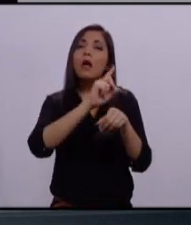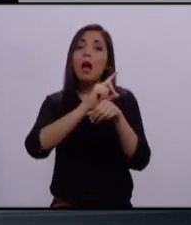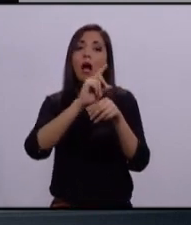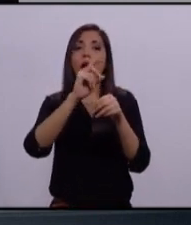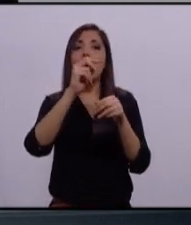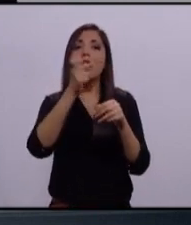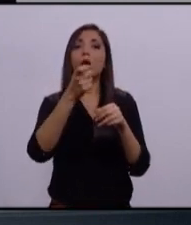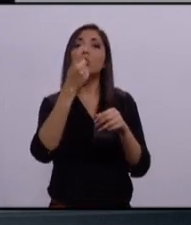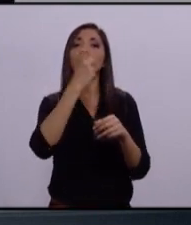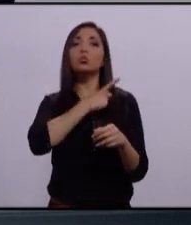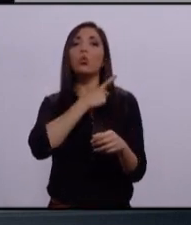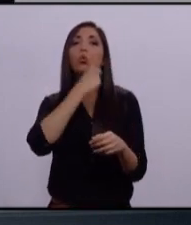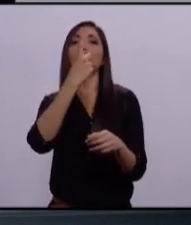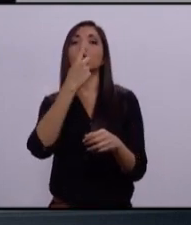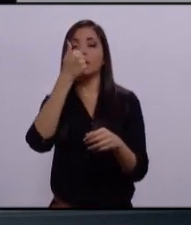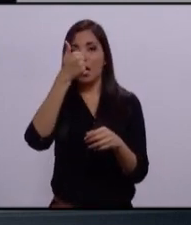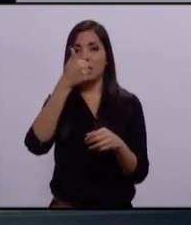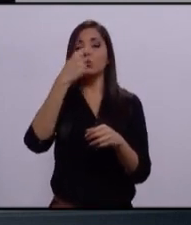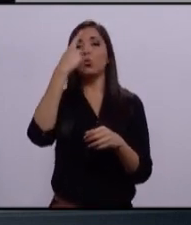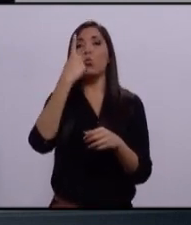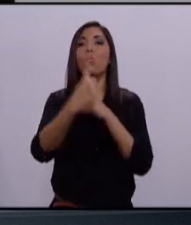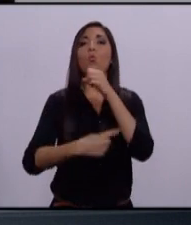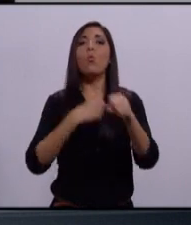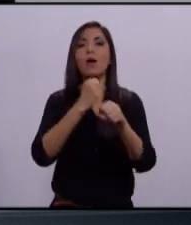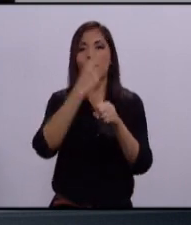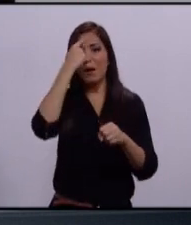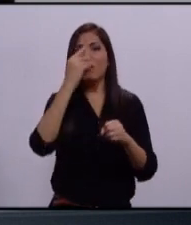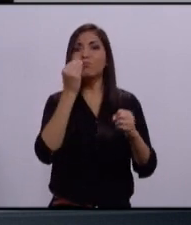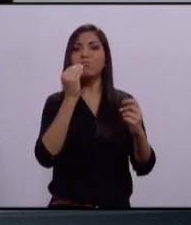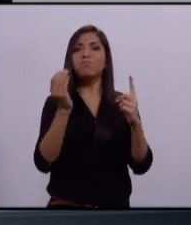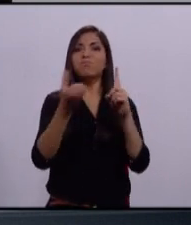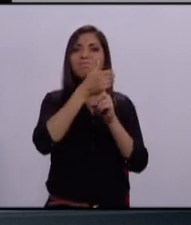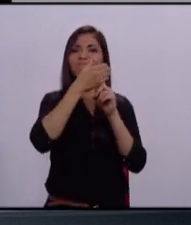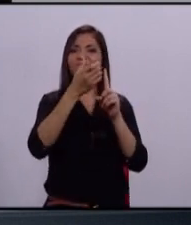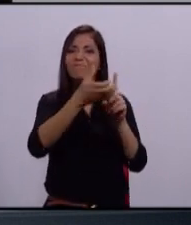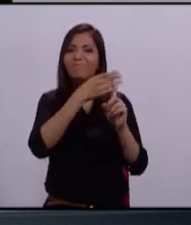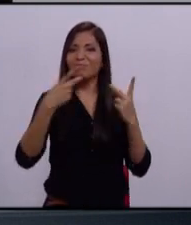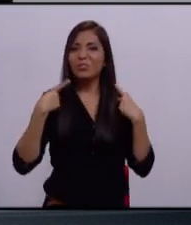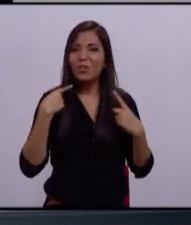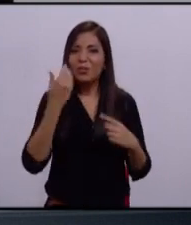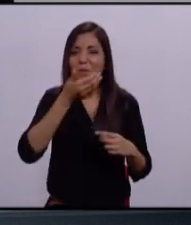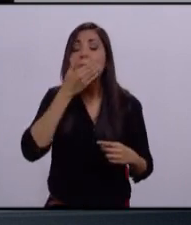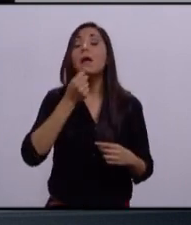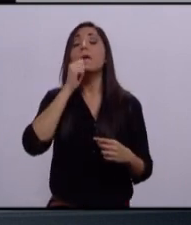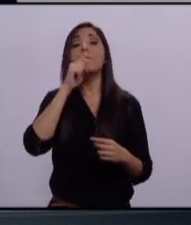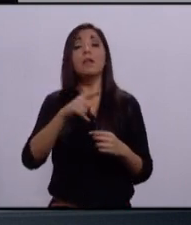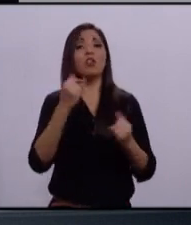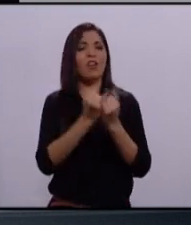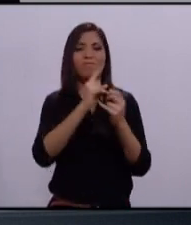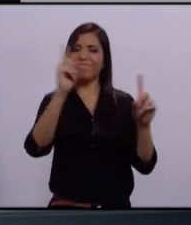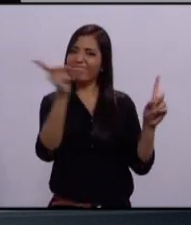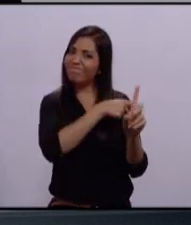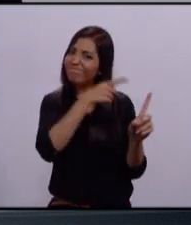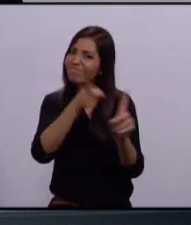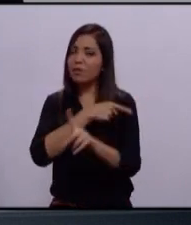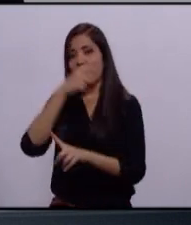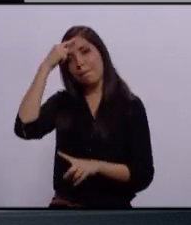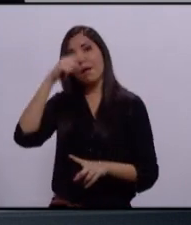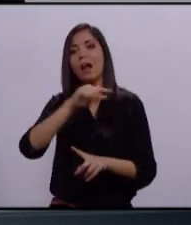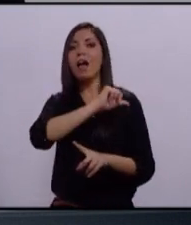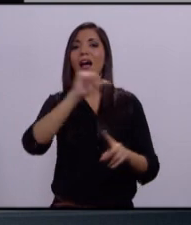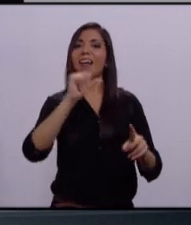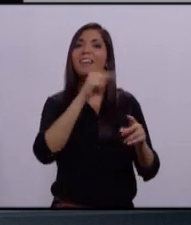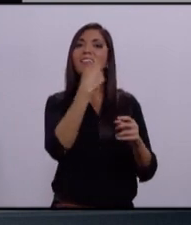seis en un año. En el gobierno, frenamos a los dobleteros y a los aviadores. Creamos el Comité de Valoración